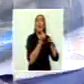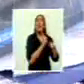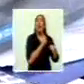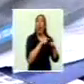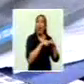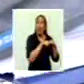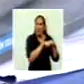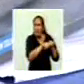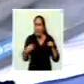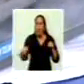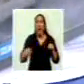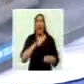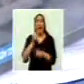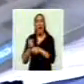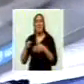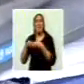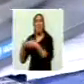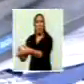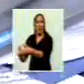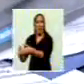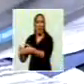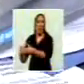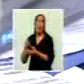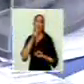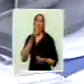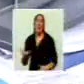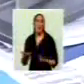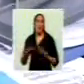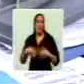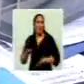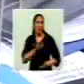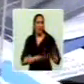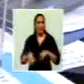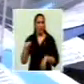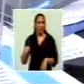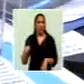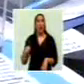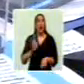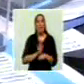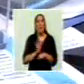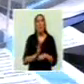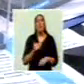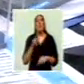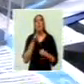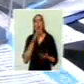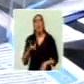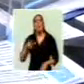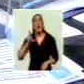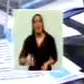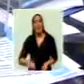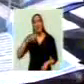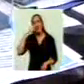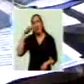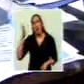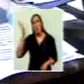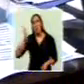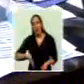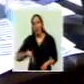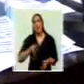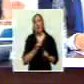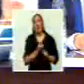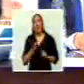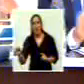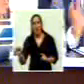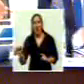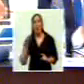cual le da muchísima más competitividad. Es un 75% más barato el transporte ferroviario